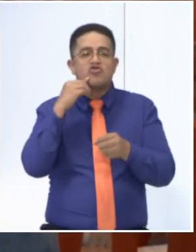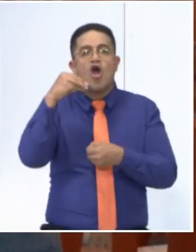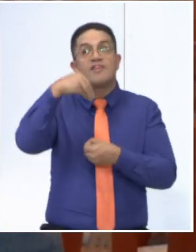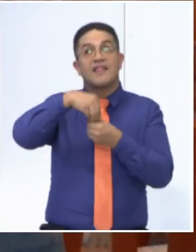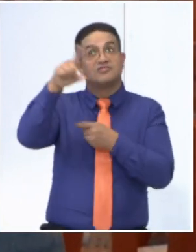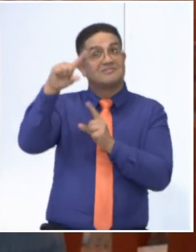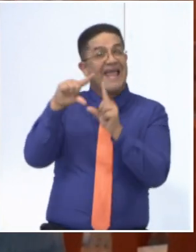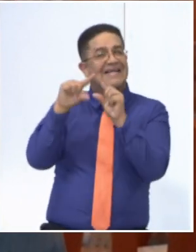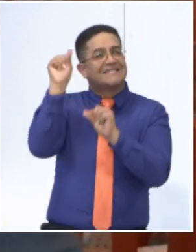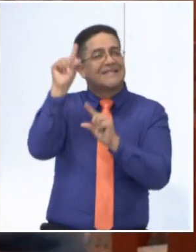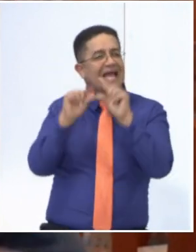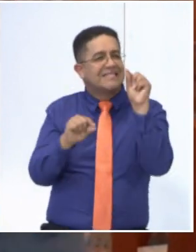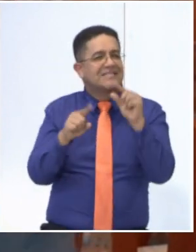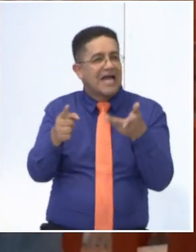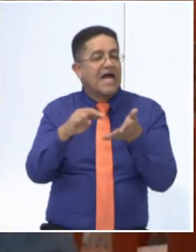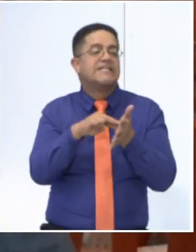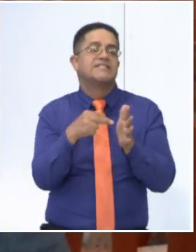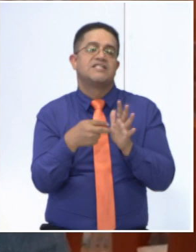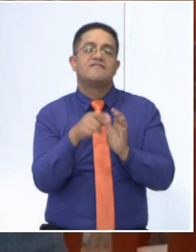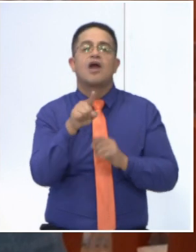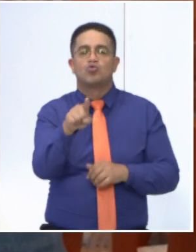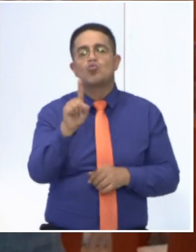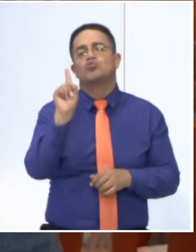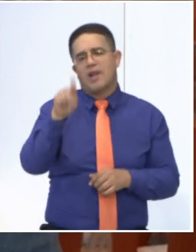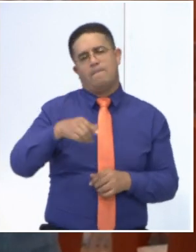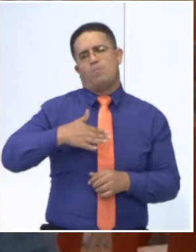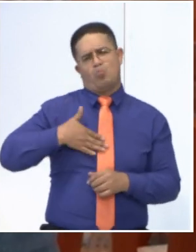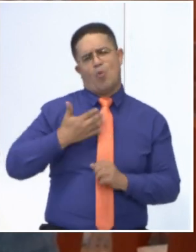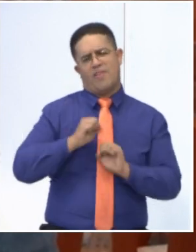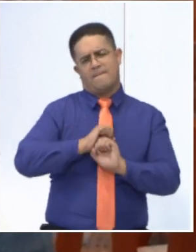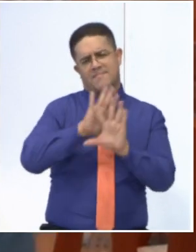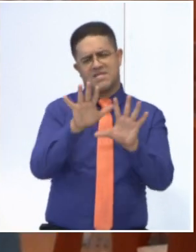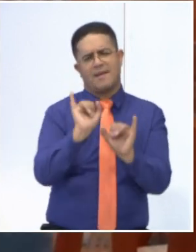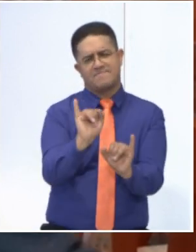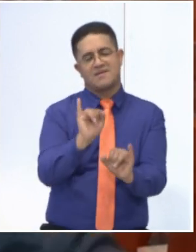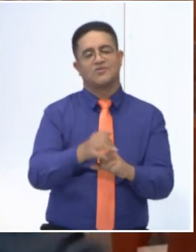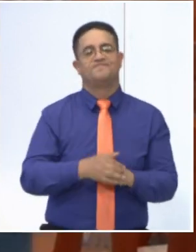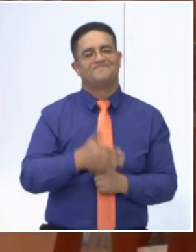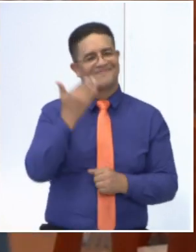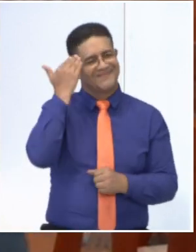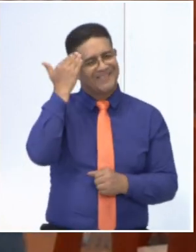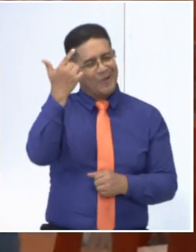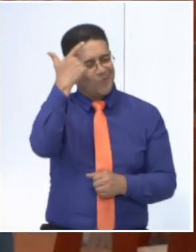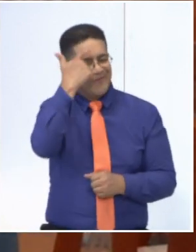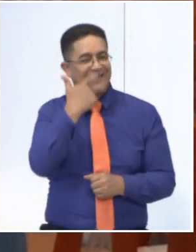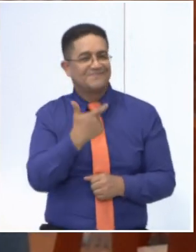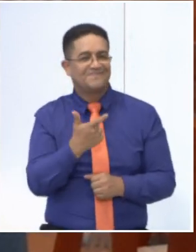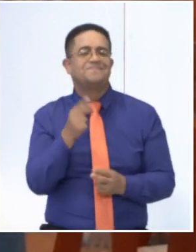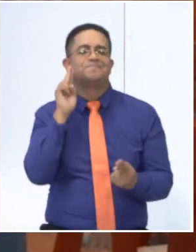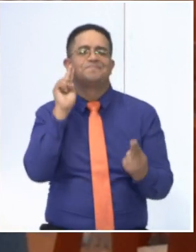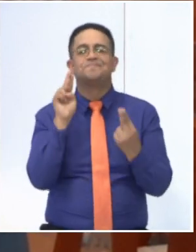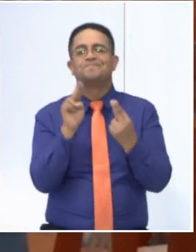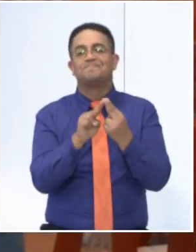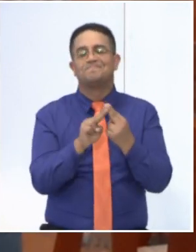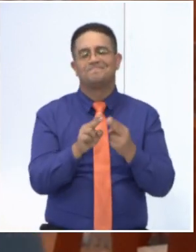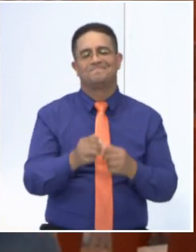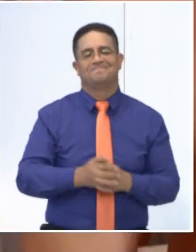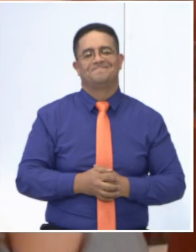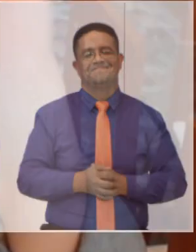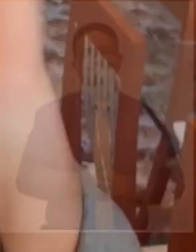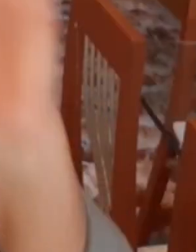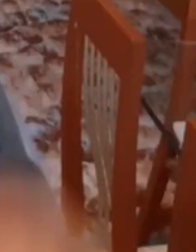estrellas, quiere decir que tú también puedes brillar con luz propia. Les saluda Vanessa Morales y hasta un próximo